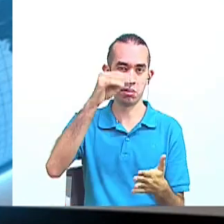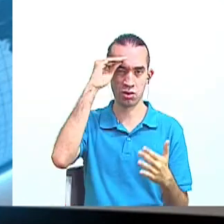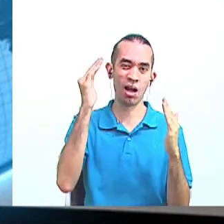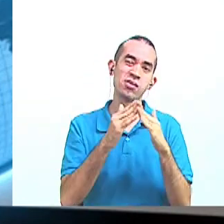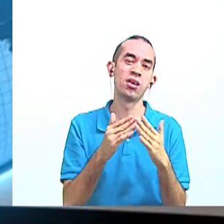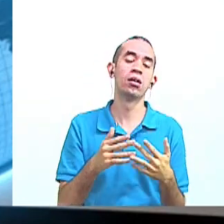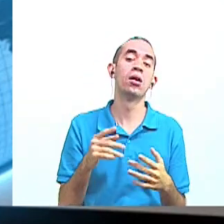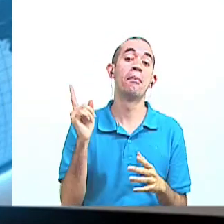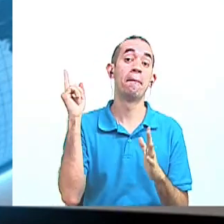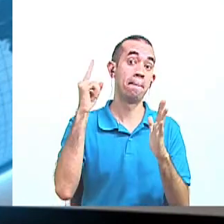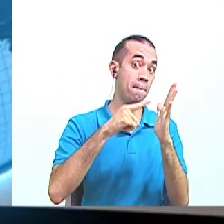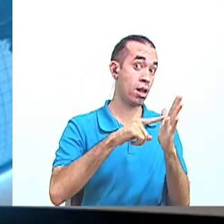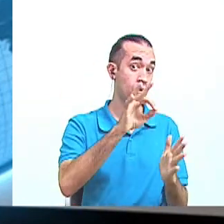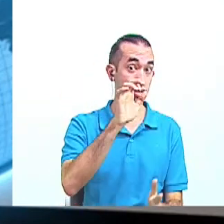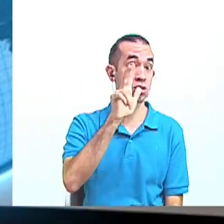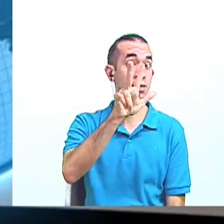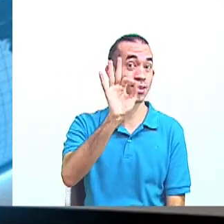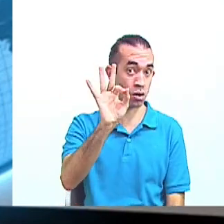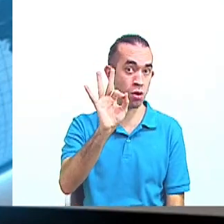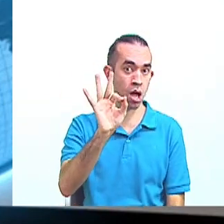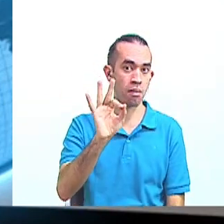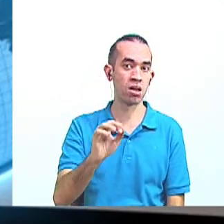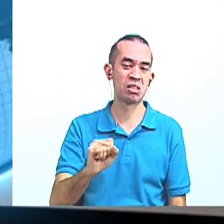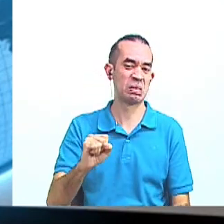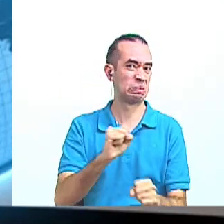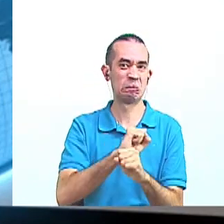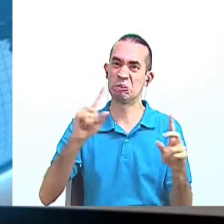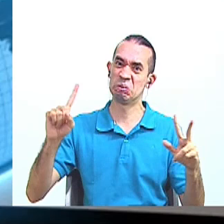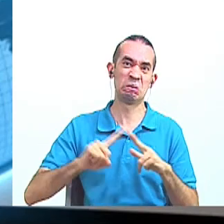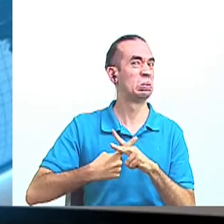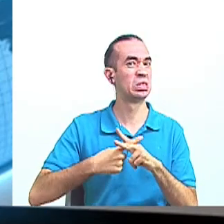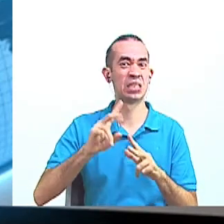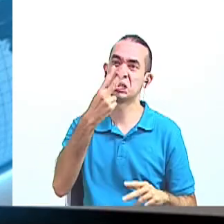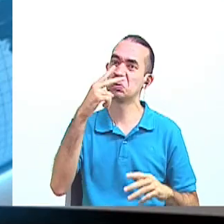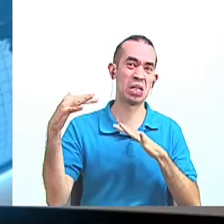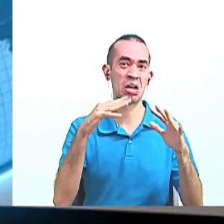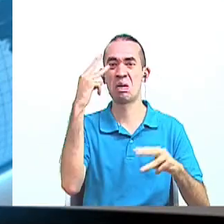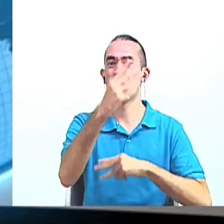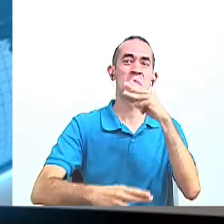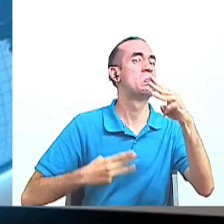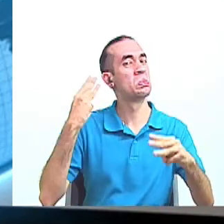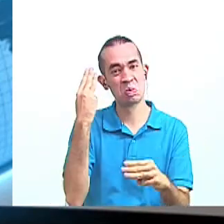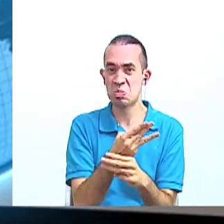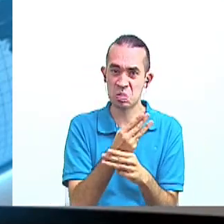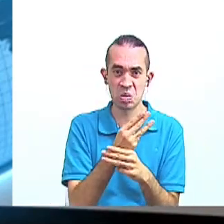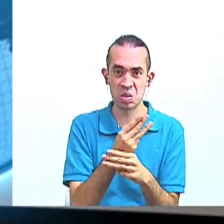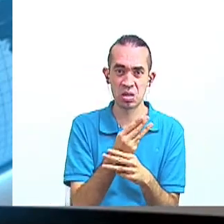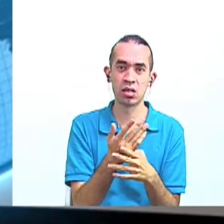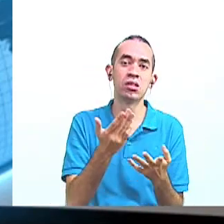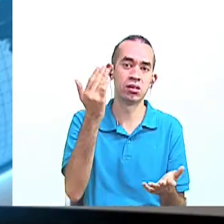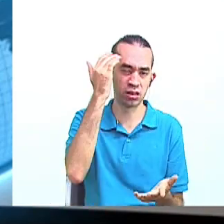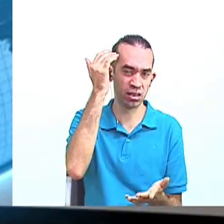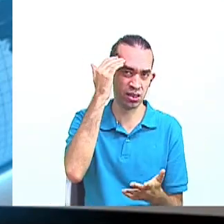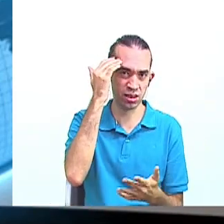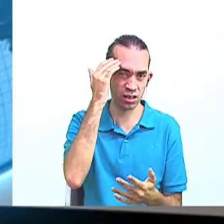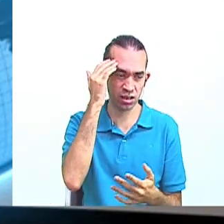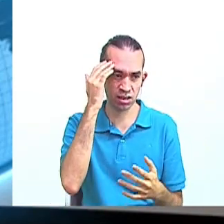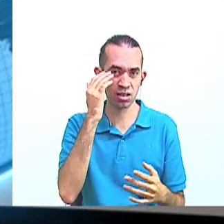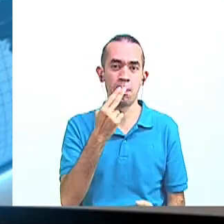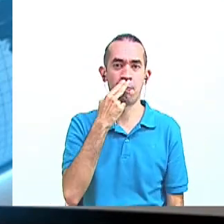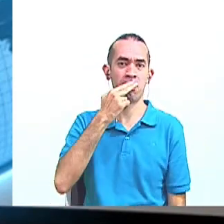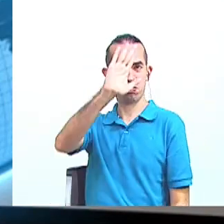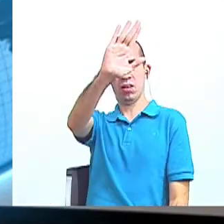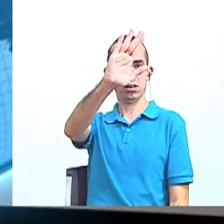en 1939 estalla la Segunda Guerra Mundial, aquel enfrentamiento evidentemente con el partido